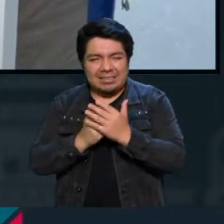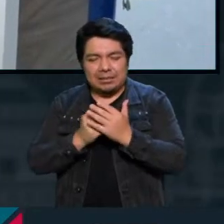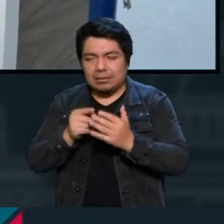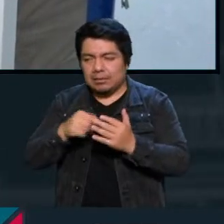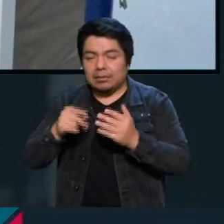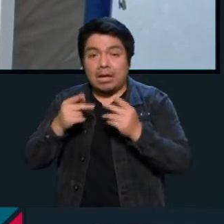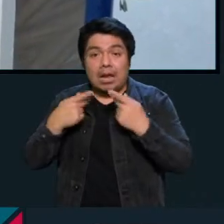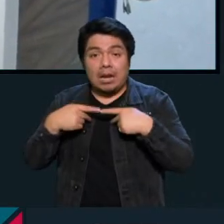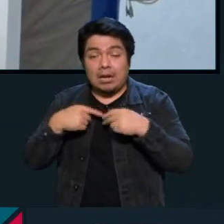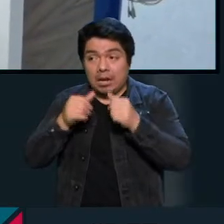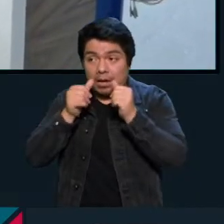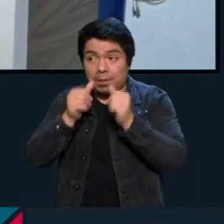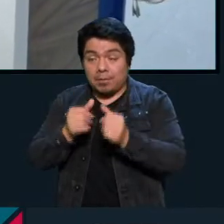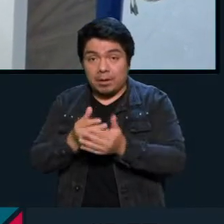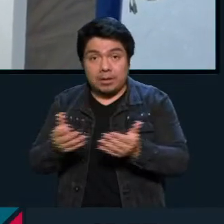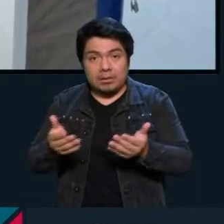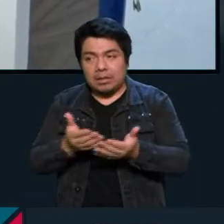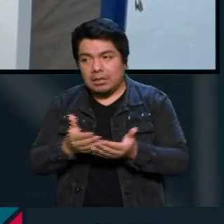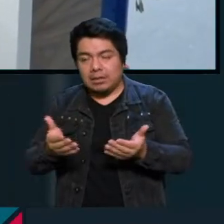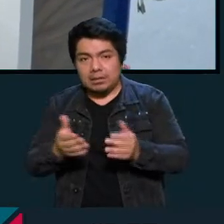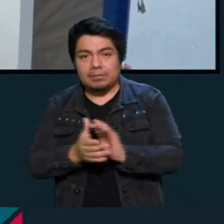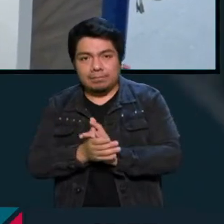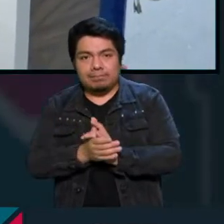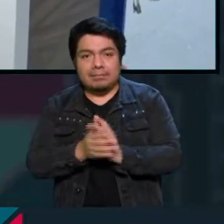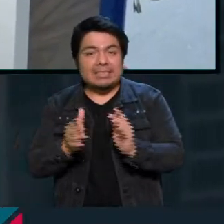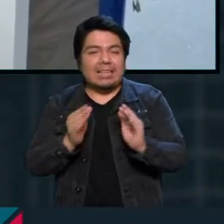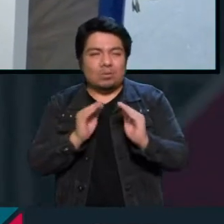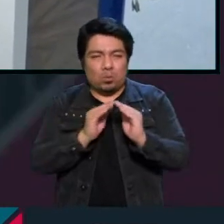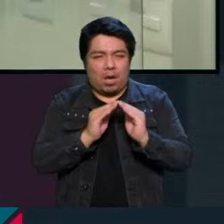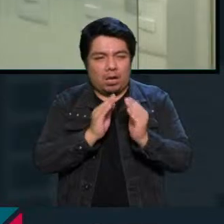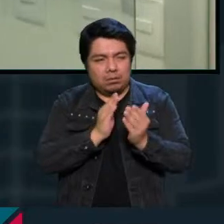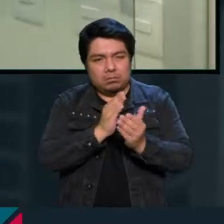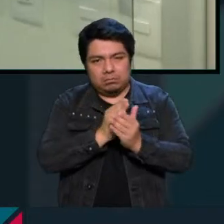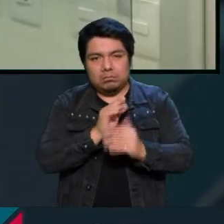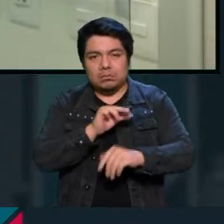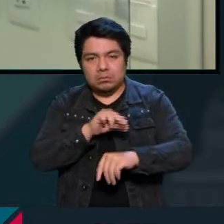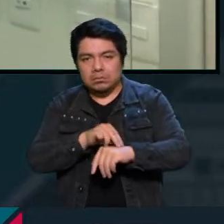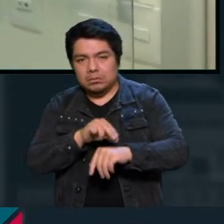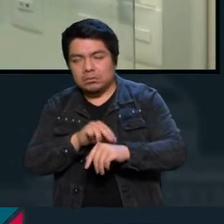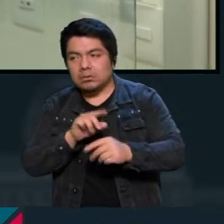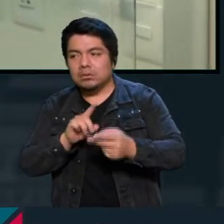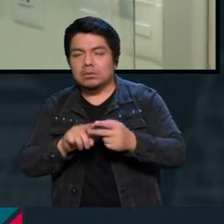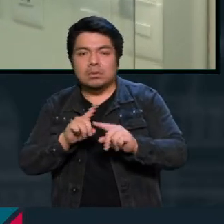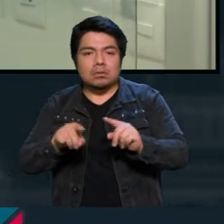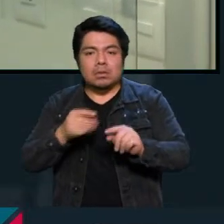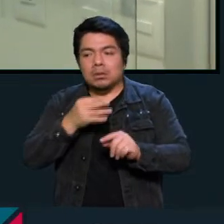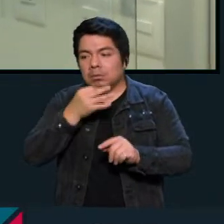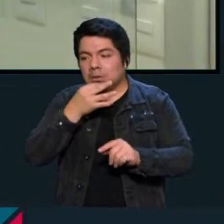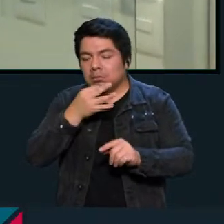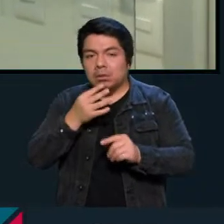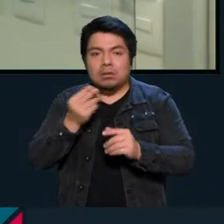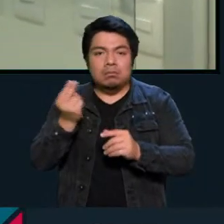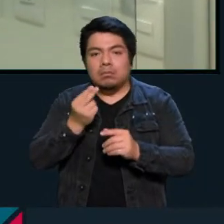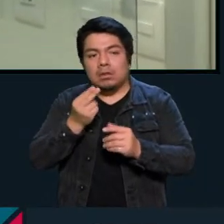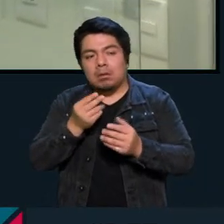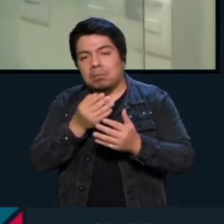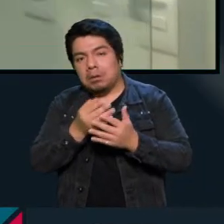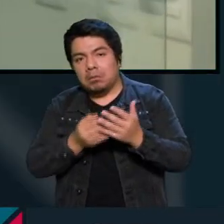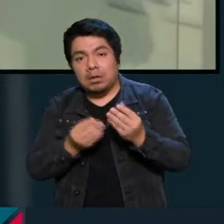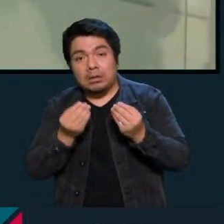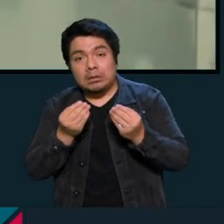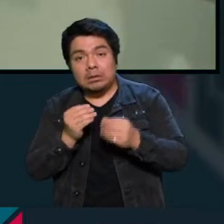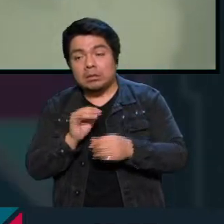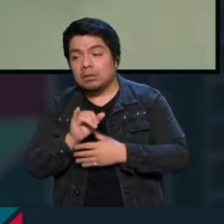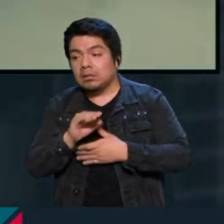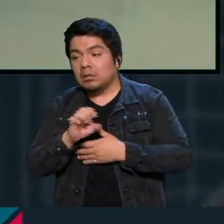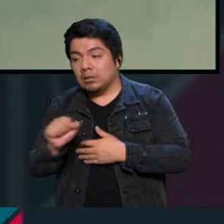los pacientes adultos mayores o adultos mayores en sus domicilios, llevándoles médicos y en caso de necesario medicamentos. Le vamos a meter mucho a lo que es el IMSS